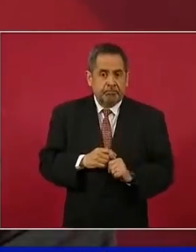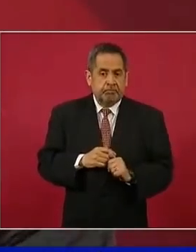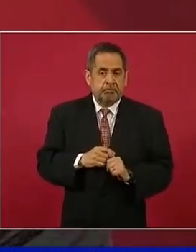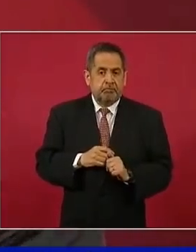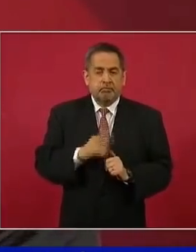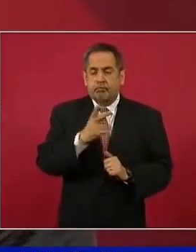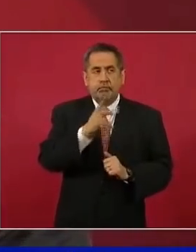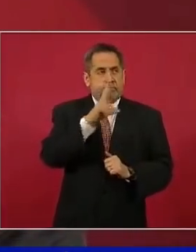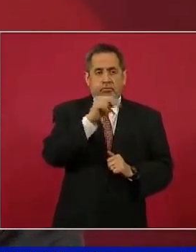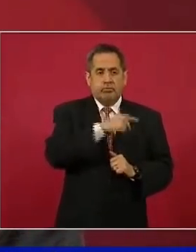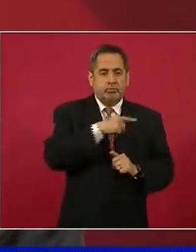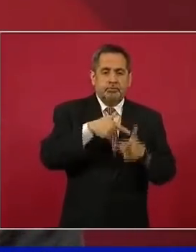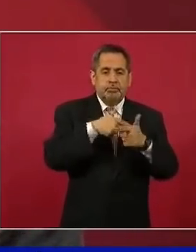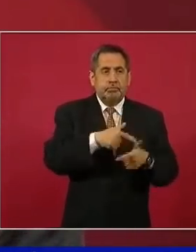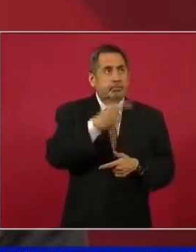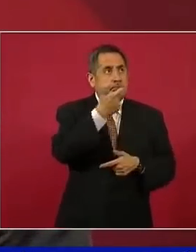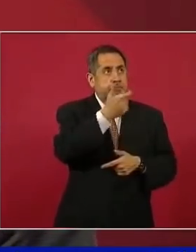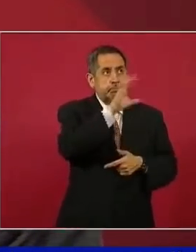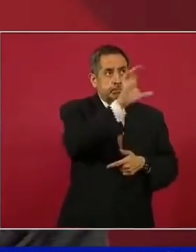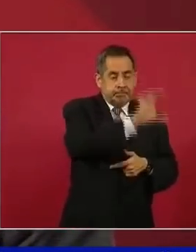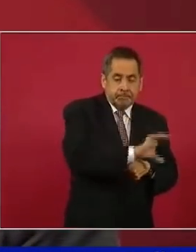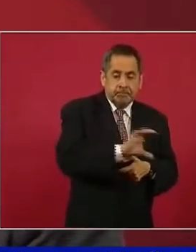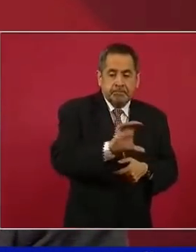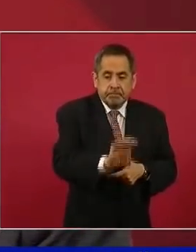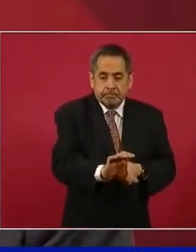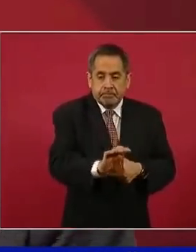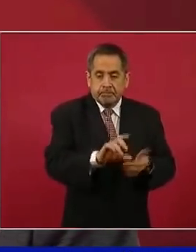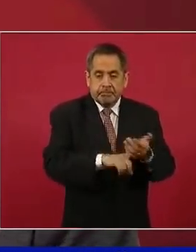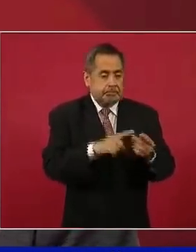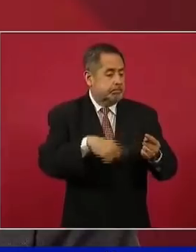que ya no esté financiando